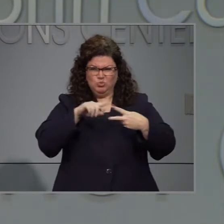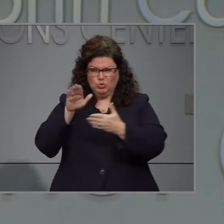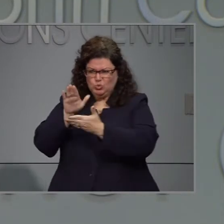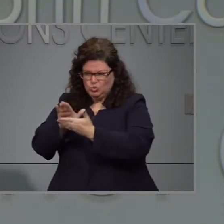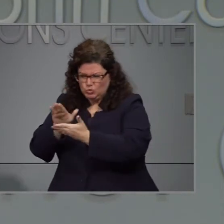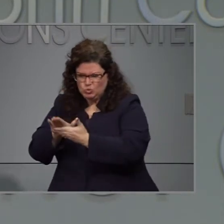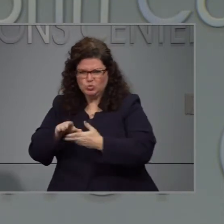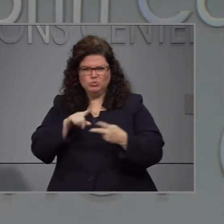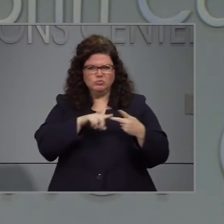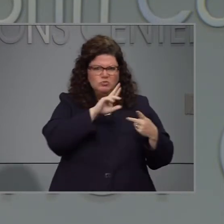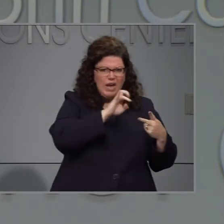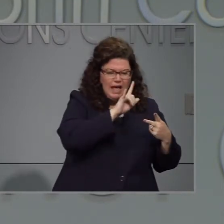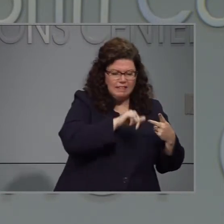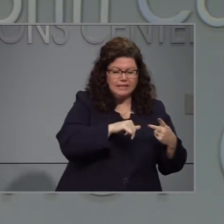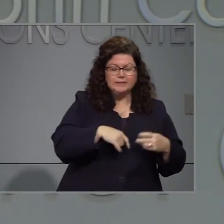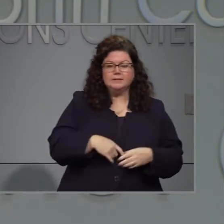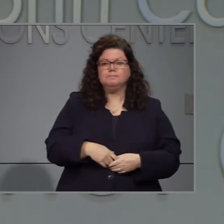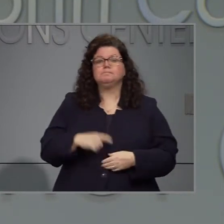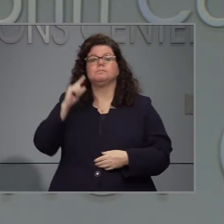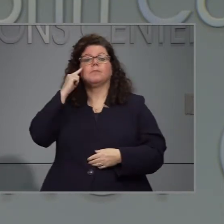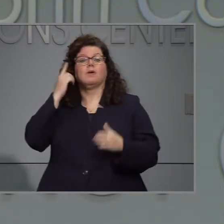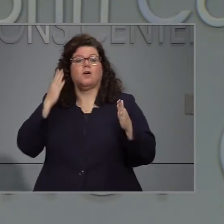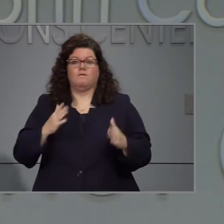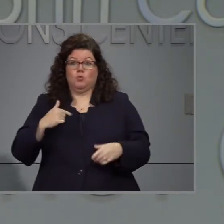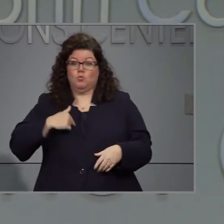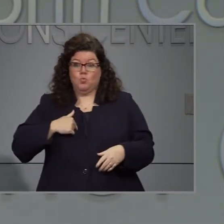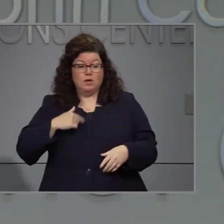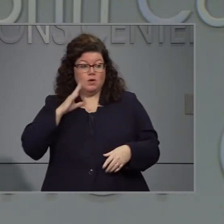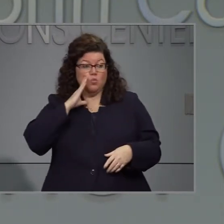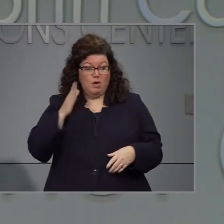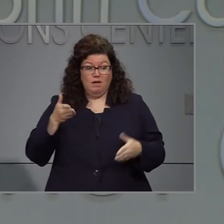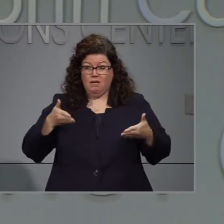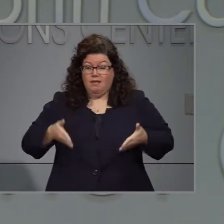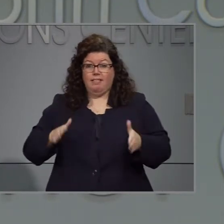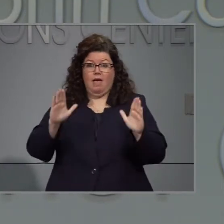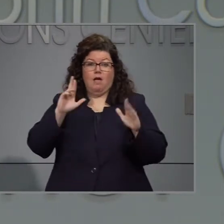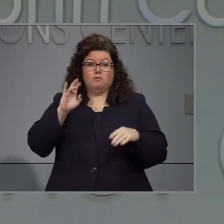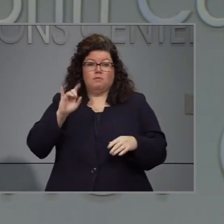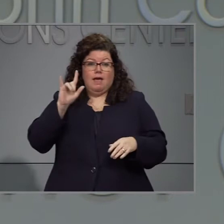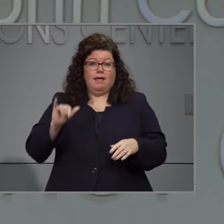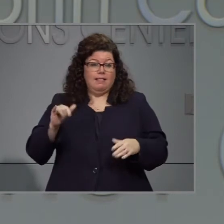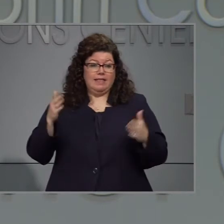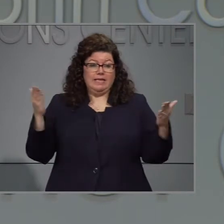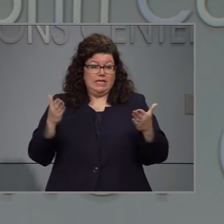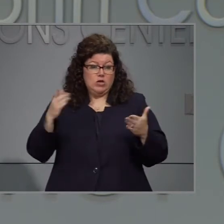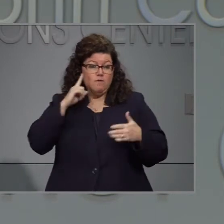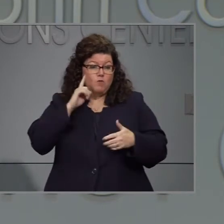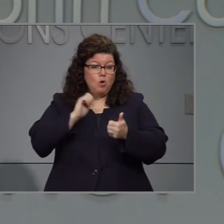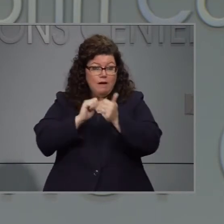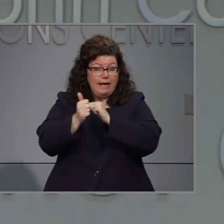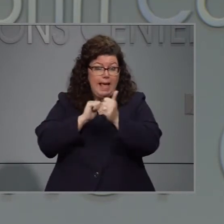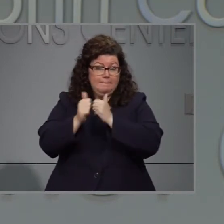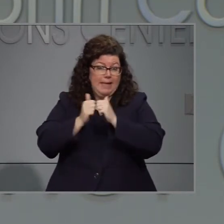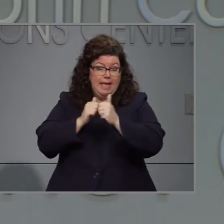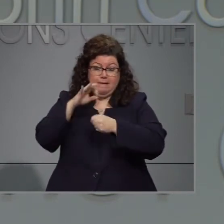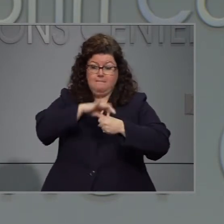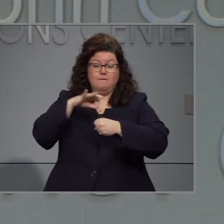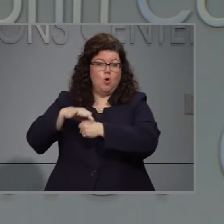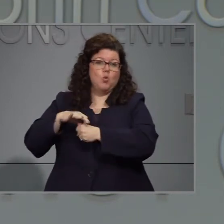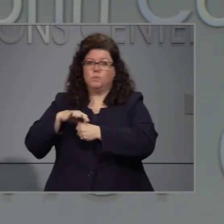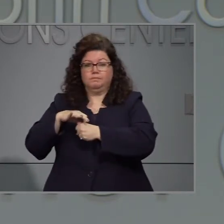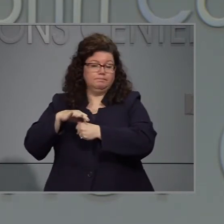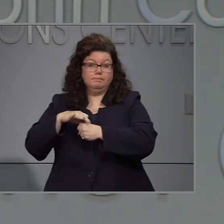No vamos a tener eventos de campaña en persona, presenciales. No lo recomendamos,